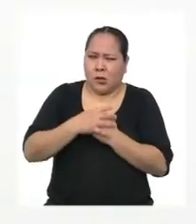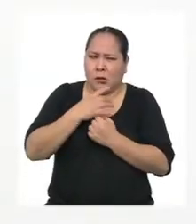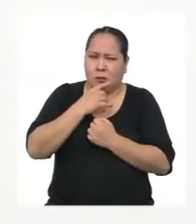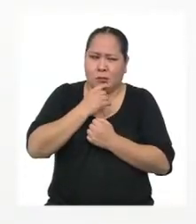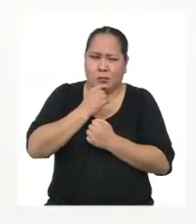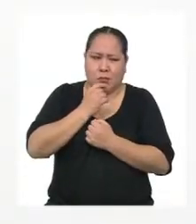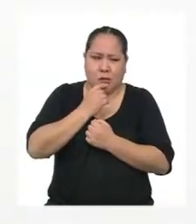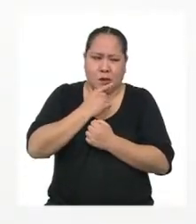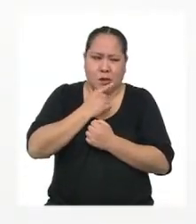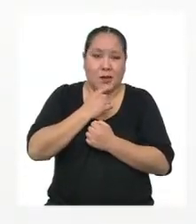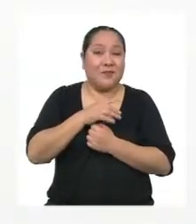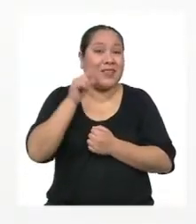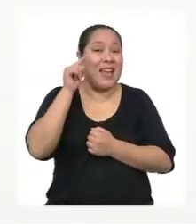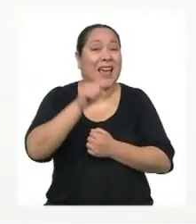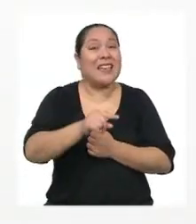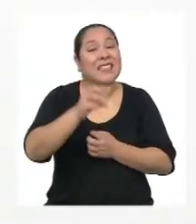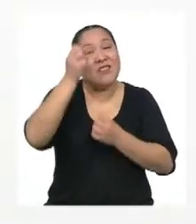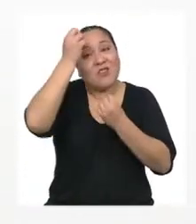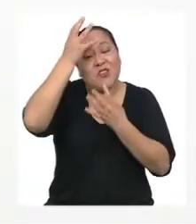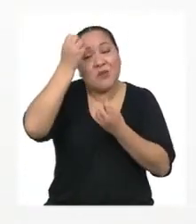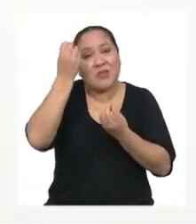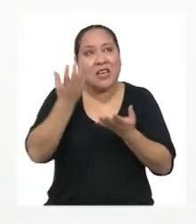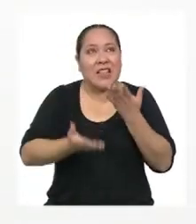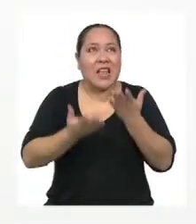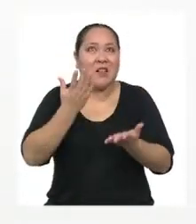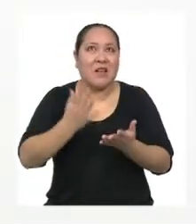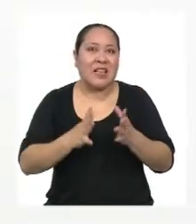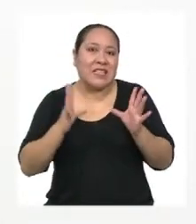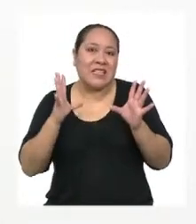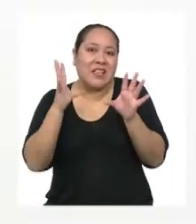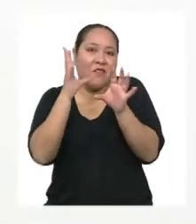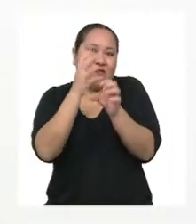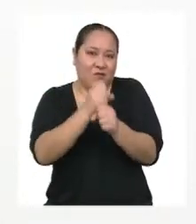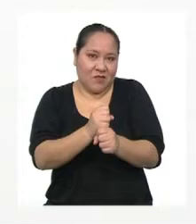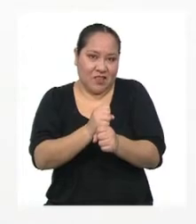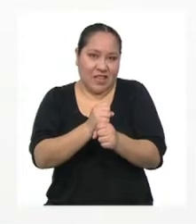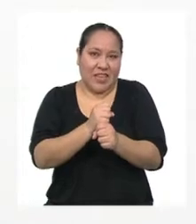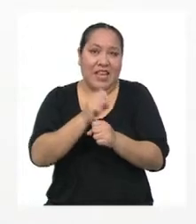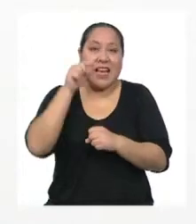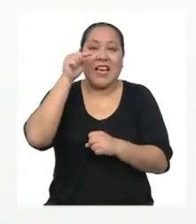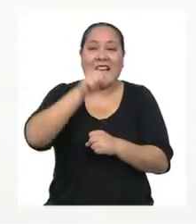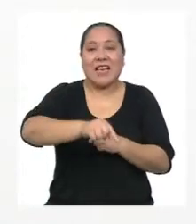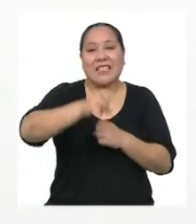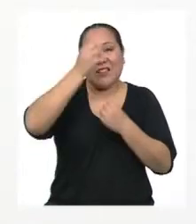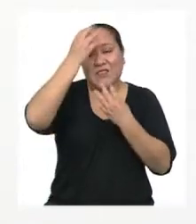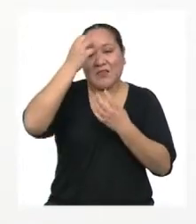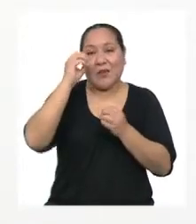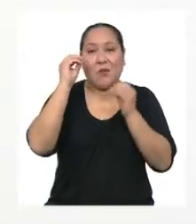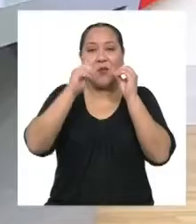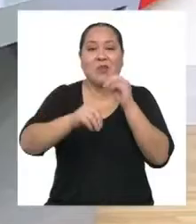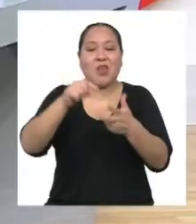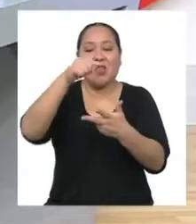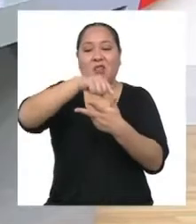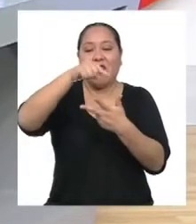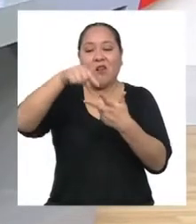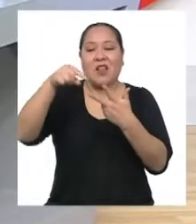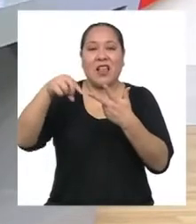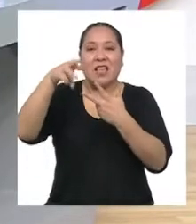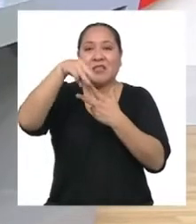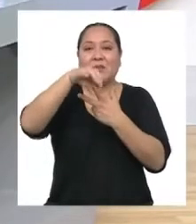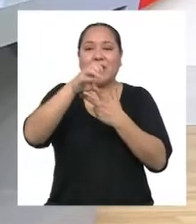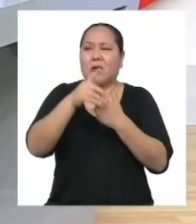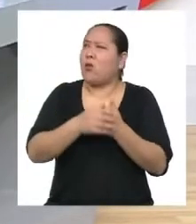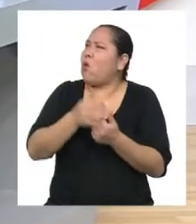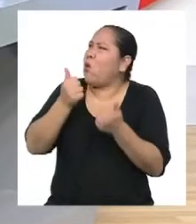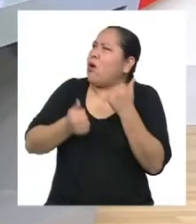Esa información podríamos tenerla si sintetizamos datos aplicando las medidas de tendencia central. ¿Y qué son las